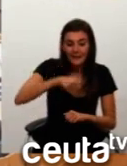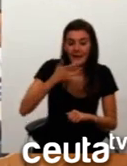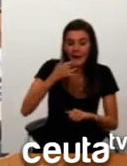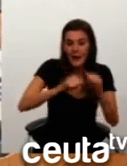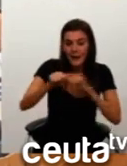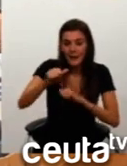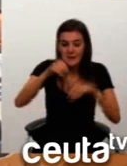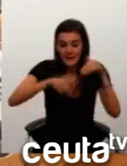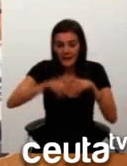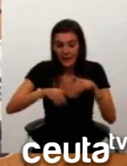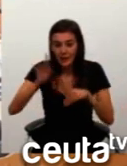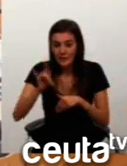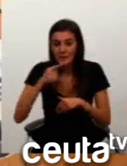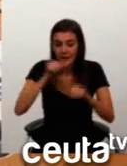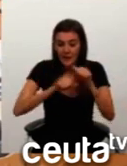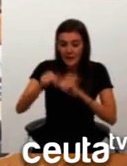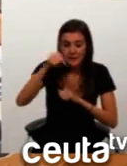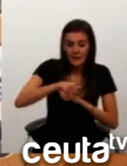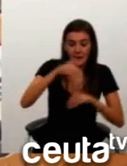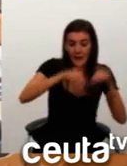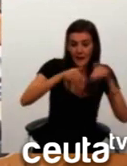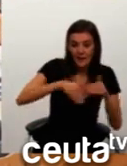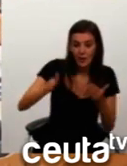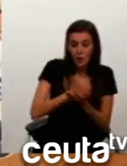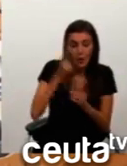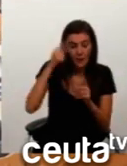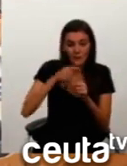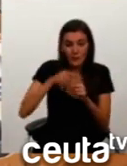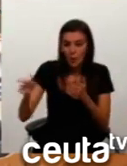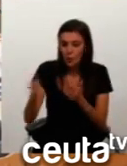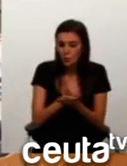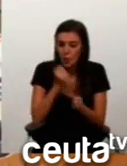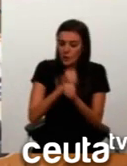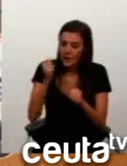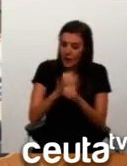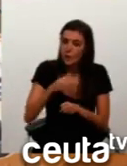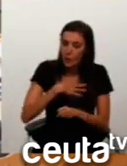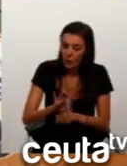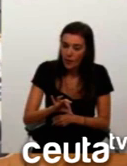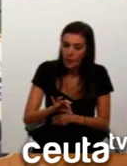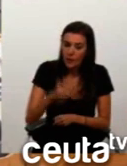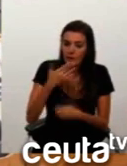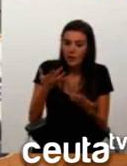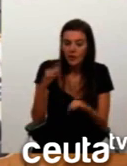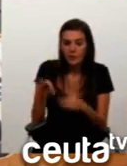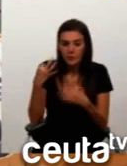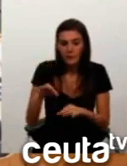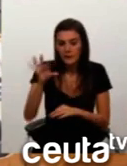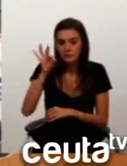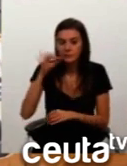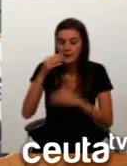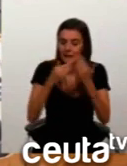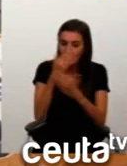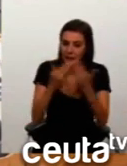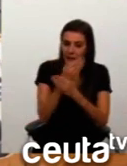las elecciones, sí, de aquí a que lleguen las elecciones, para que todos podamos seguir trabajando, que es lo que normalmente hacemos día a